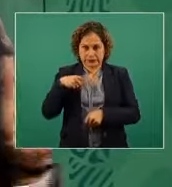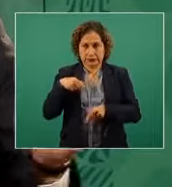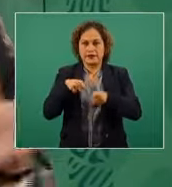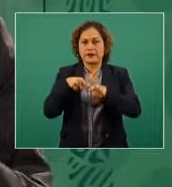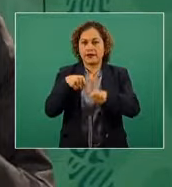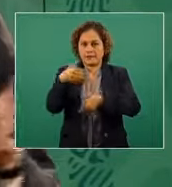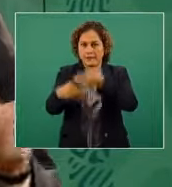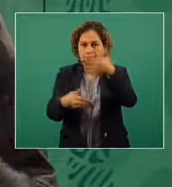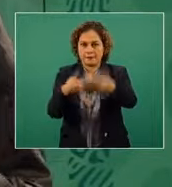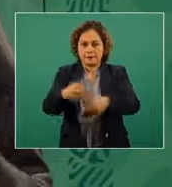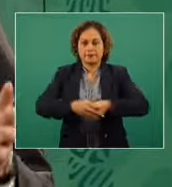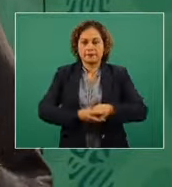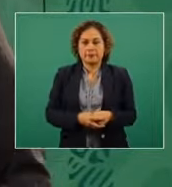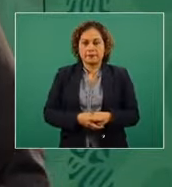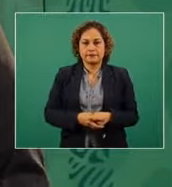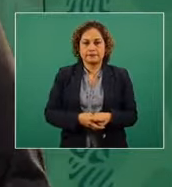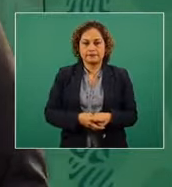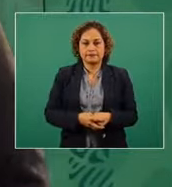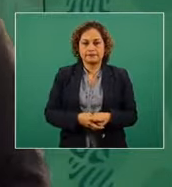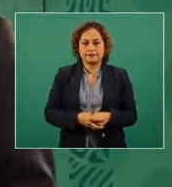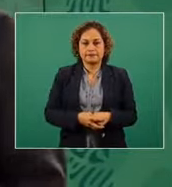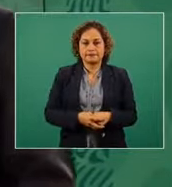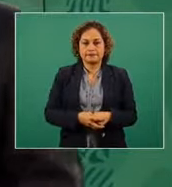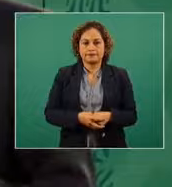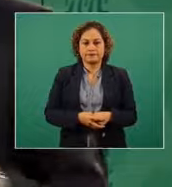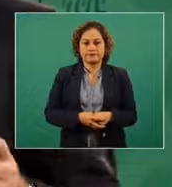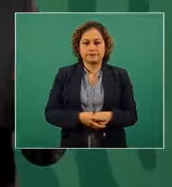Hace poco